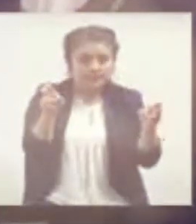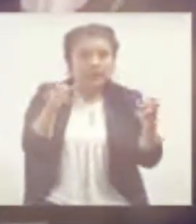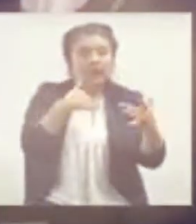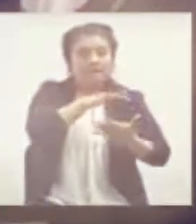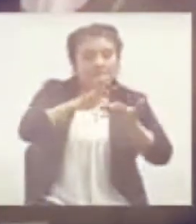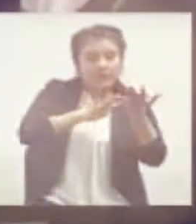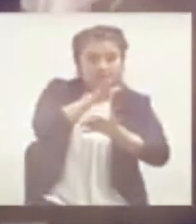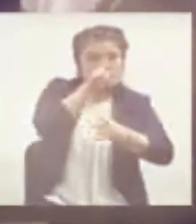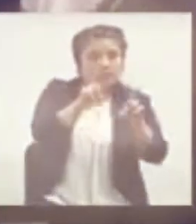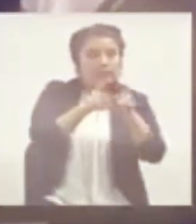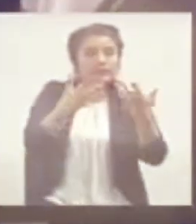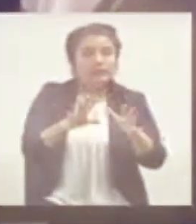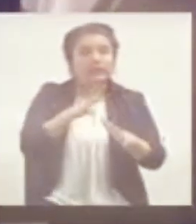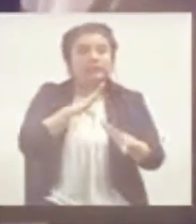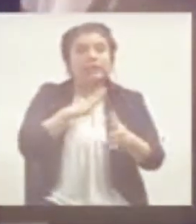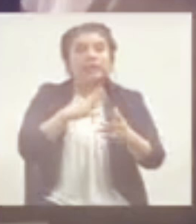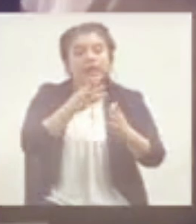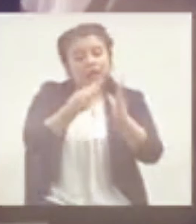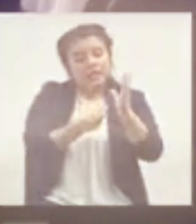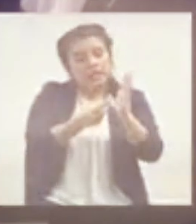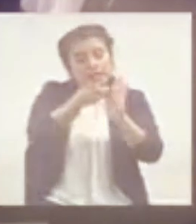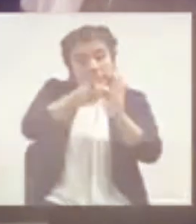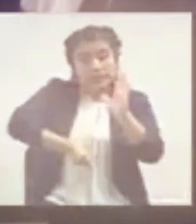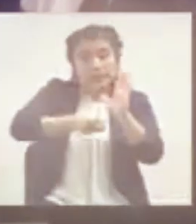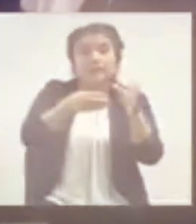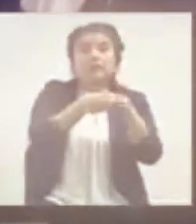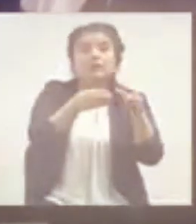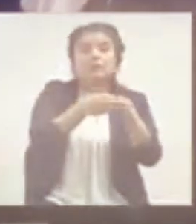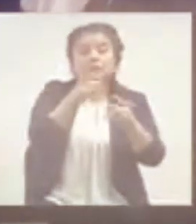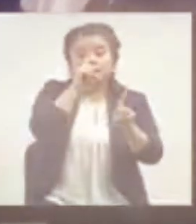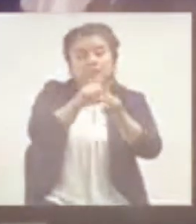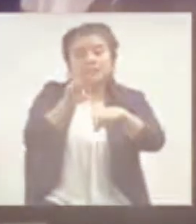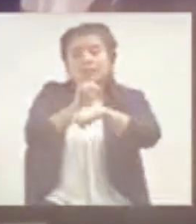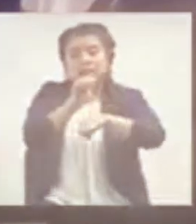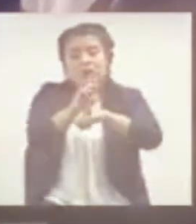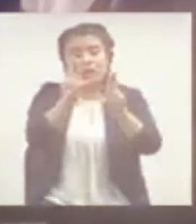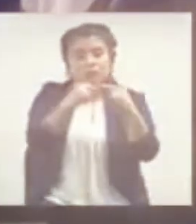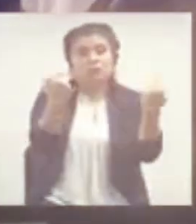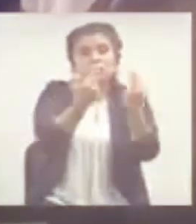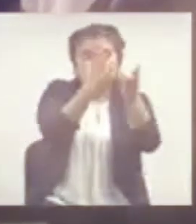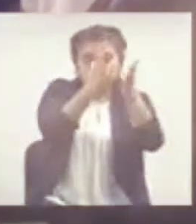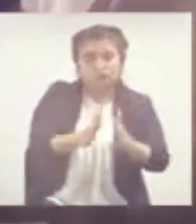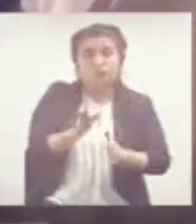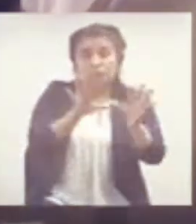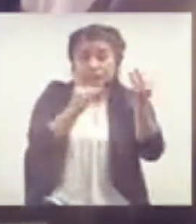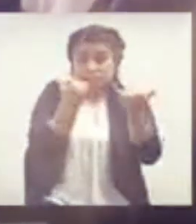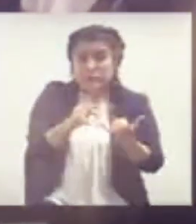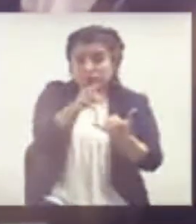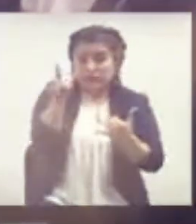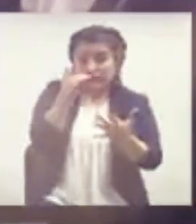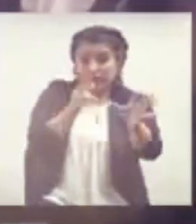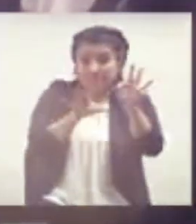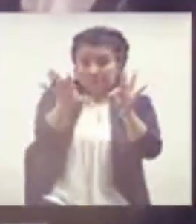Rodas ya hizo la presentación acá en la comisión, de la misma forma lo hará en la instancia de asesores, para lo cual ya están invitados en el chat de la